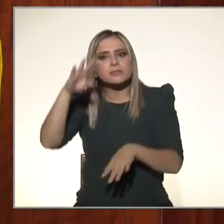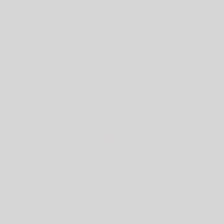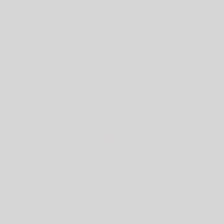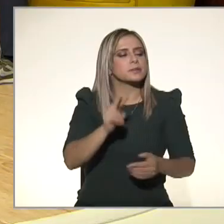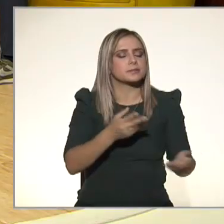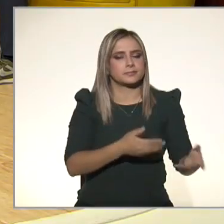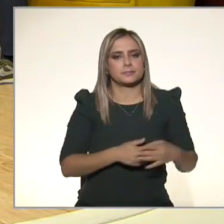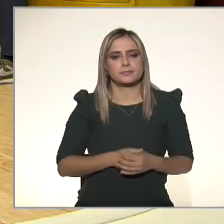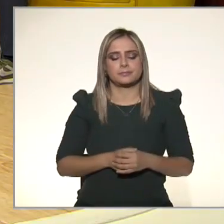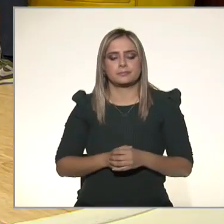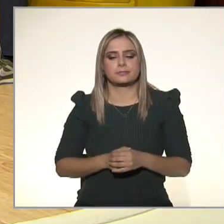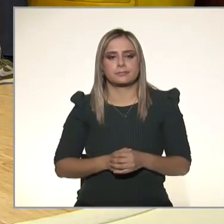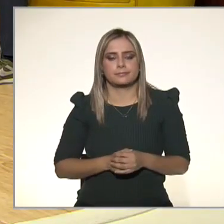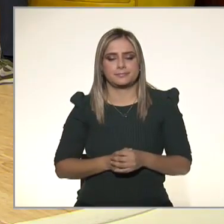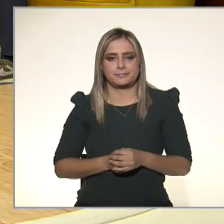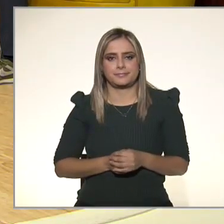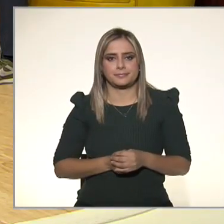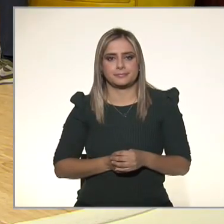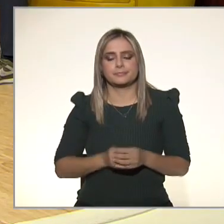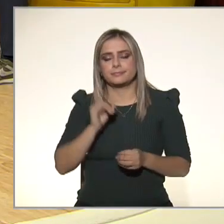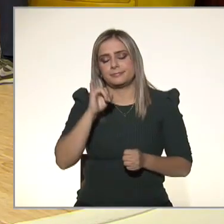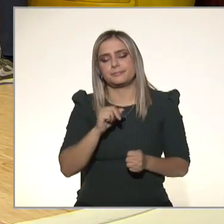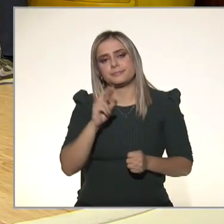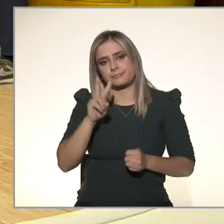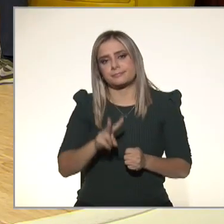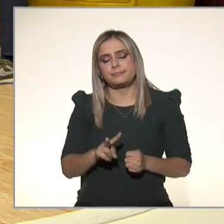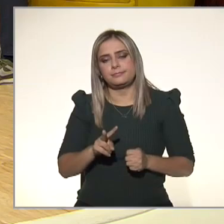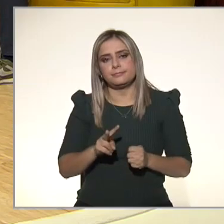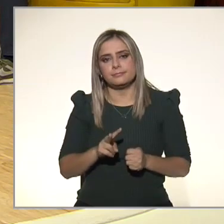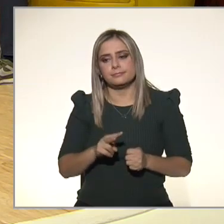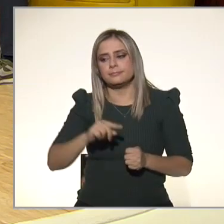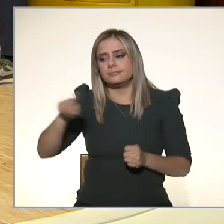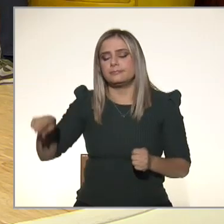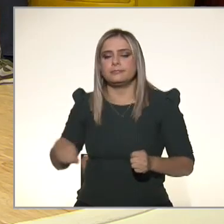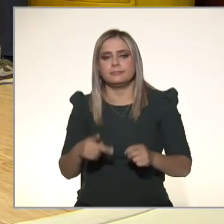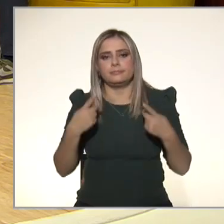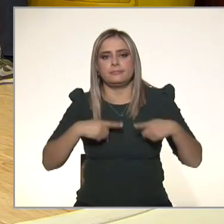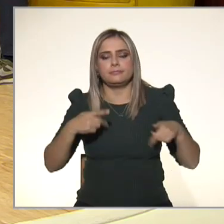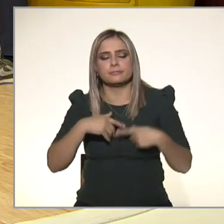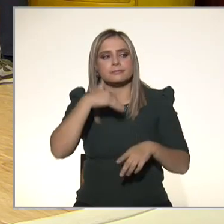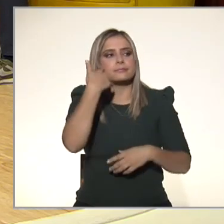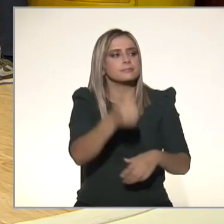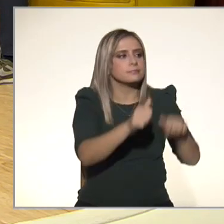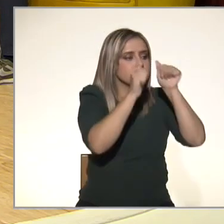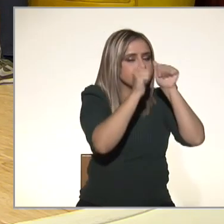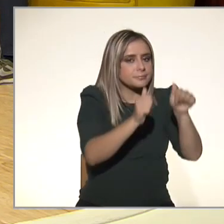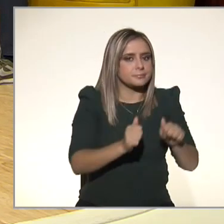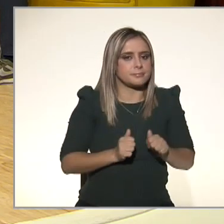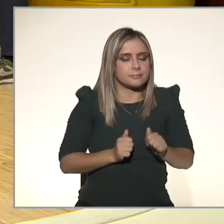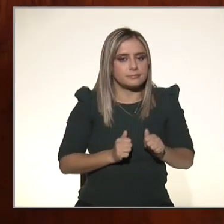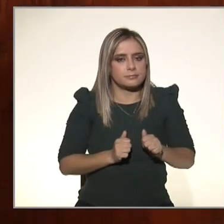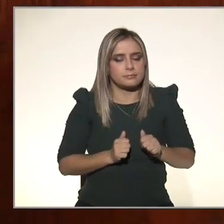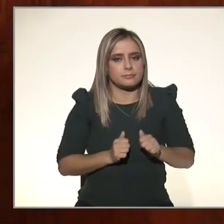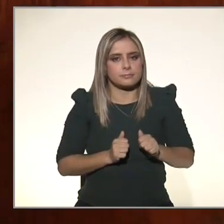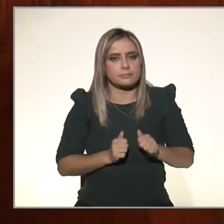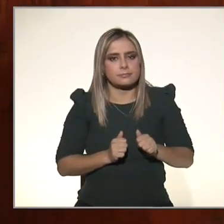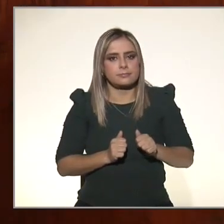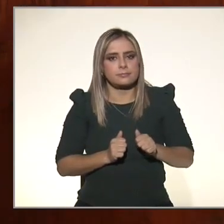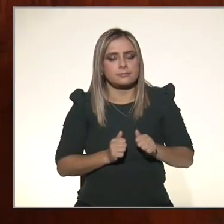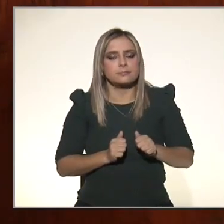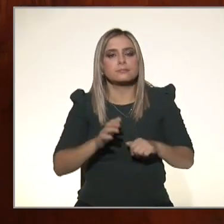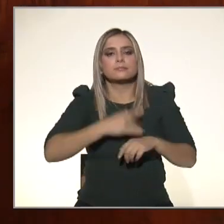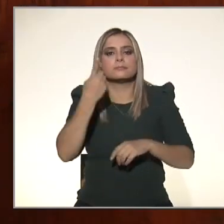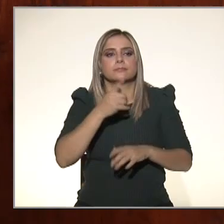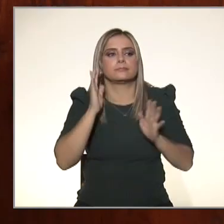heterosexuales. La atención que los pacientes buscan siempre va encaminada ya cuando tienen